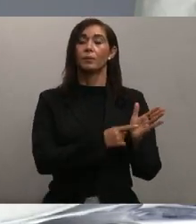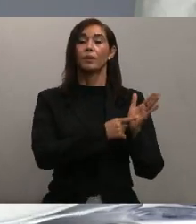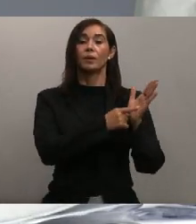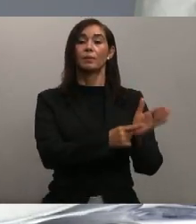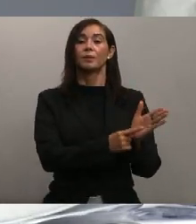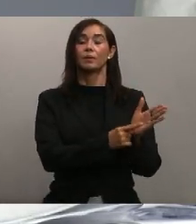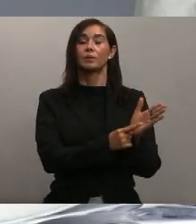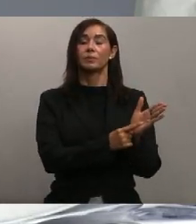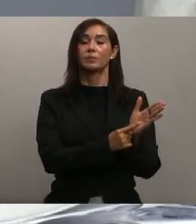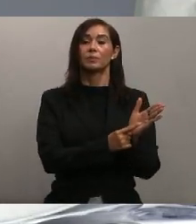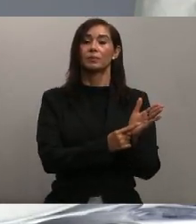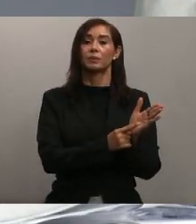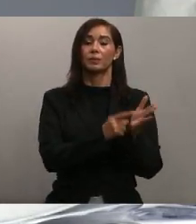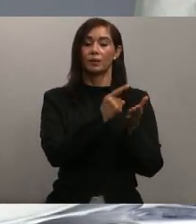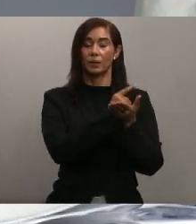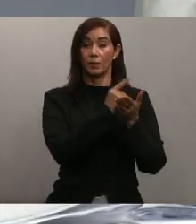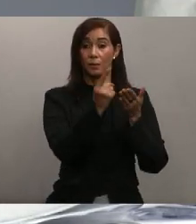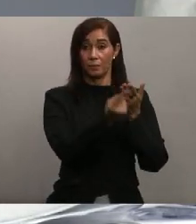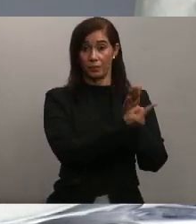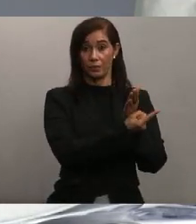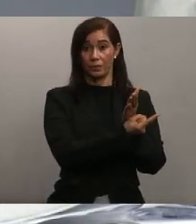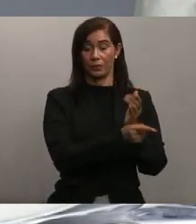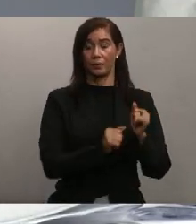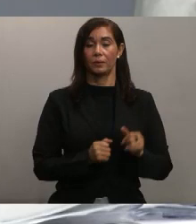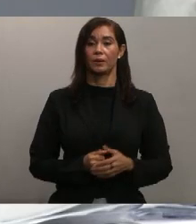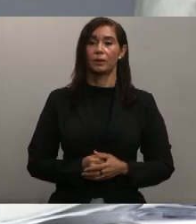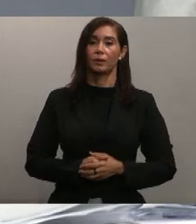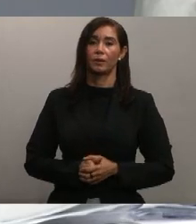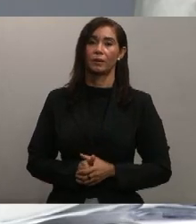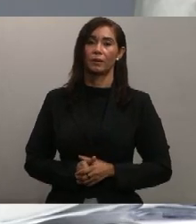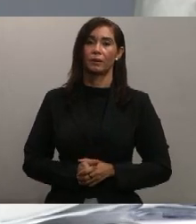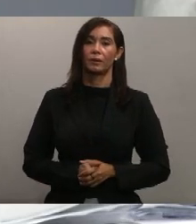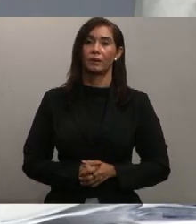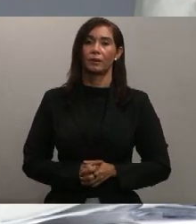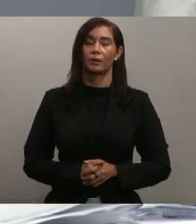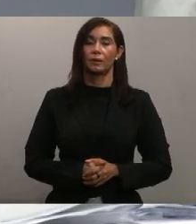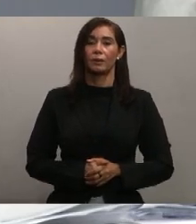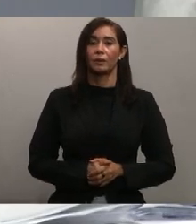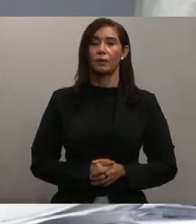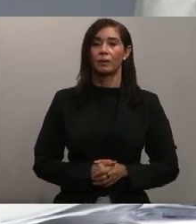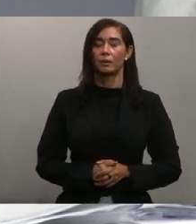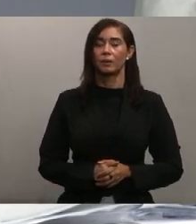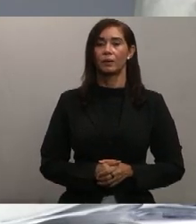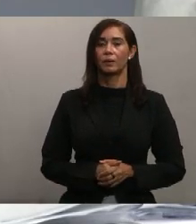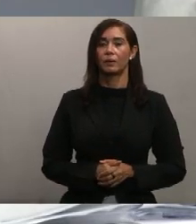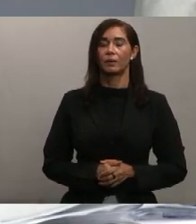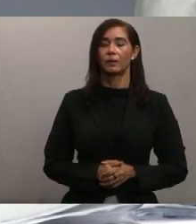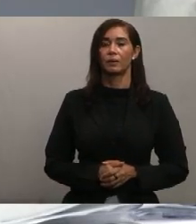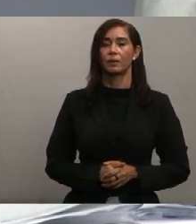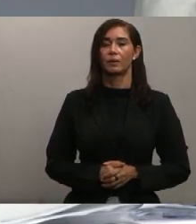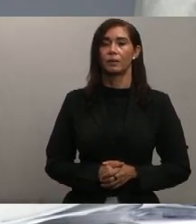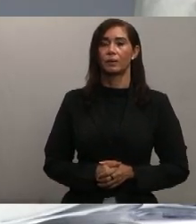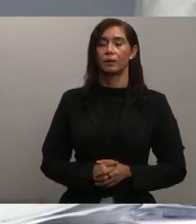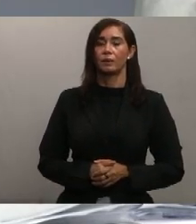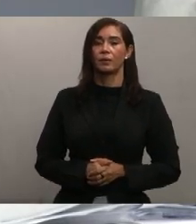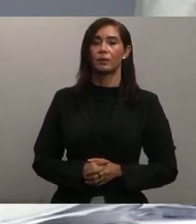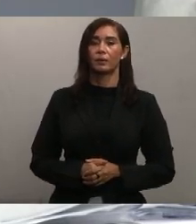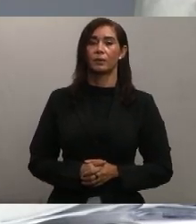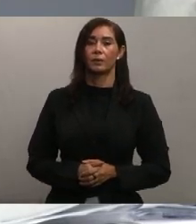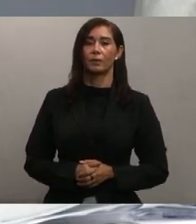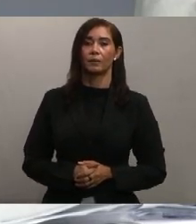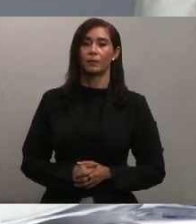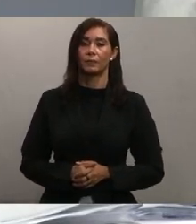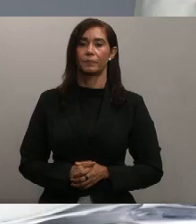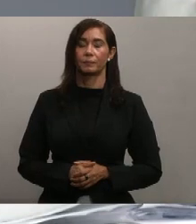presentar la semana que viene también. No sé si da tiempo a que puedan ver algunos de ellos, pero